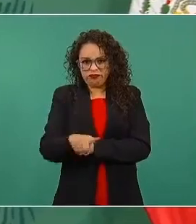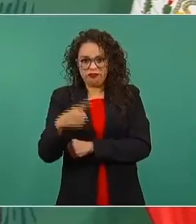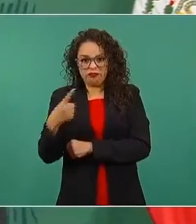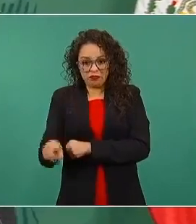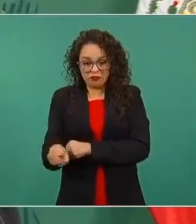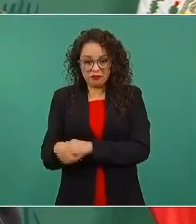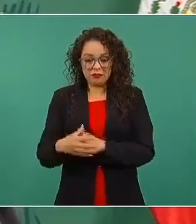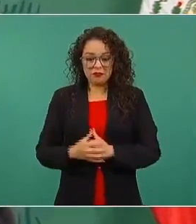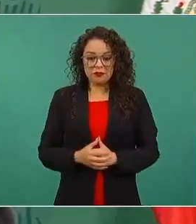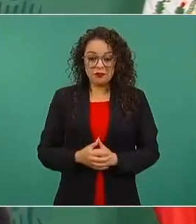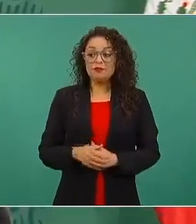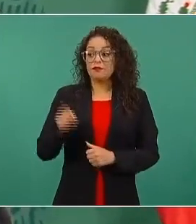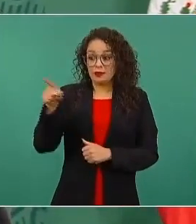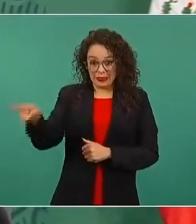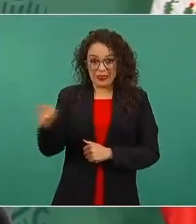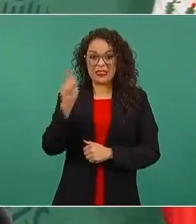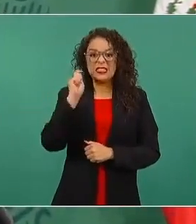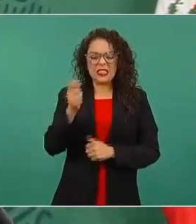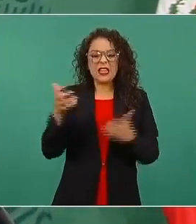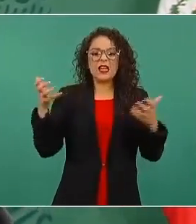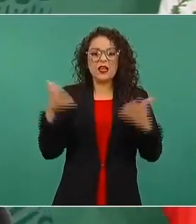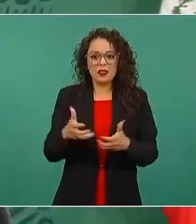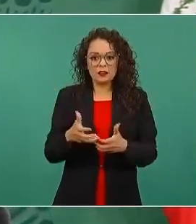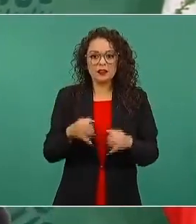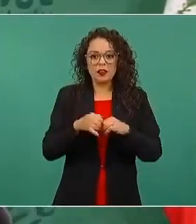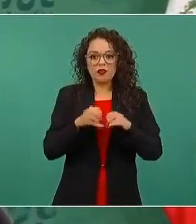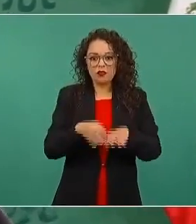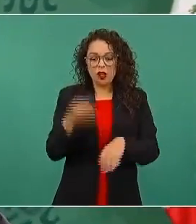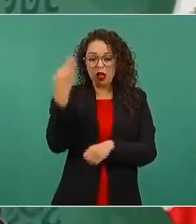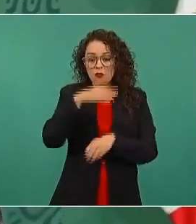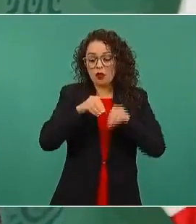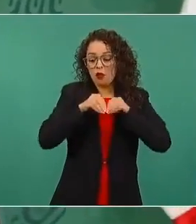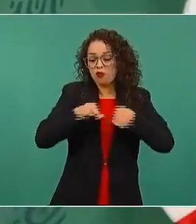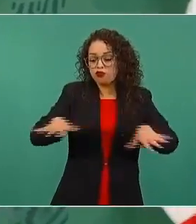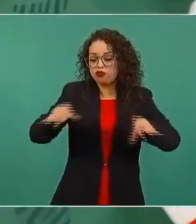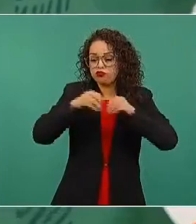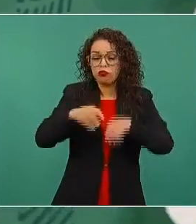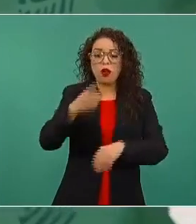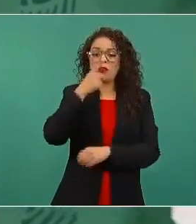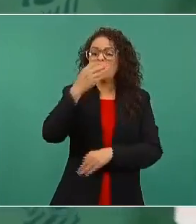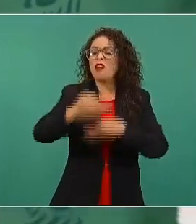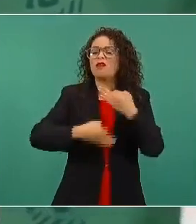empezaron a difundir de que todos eran lo mismo.